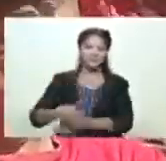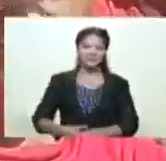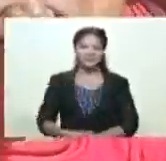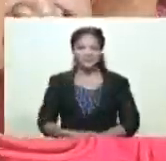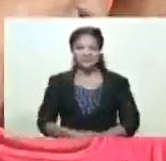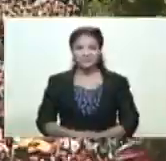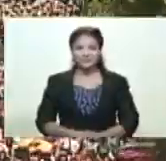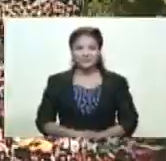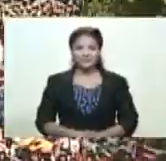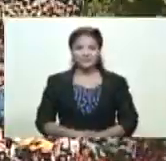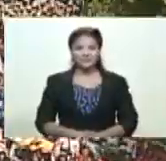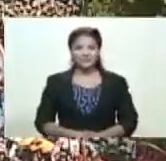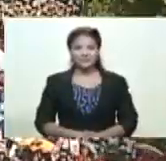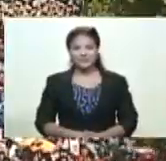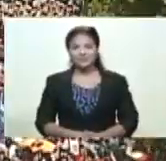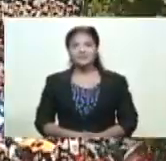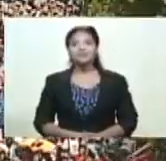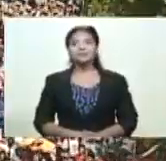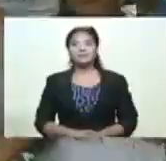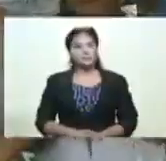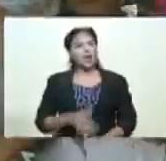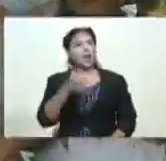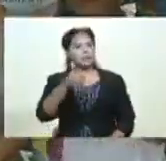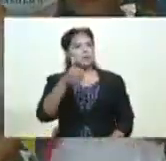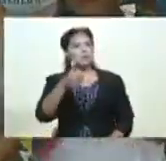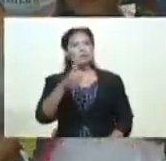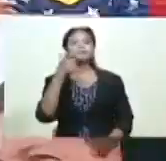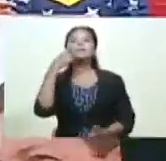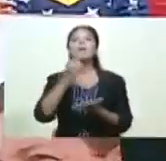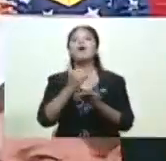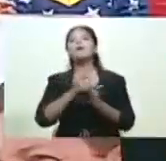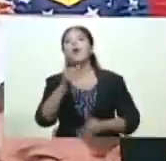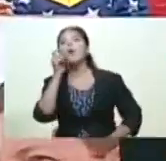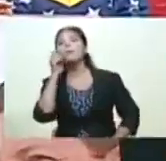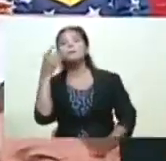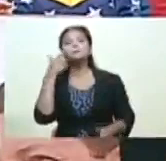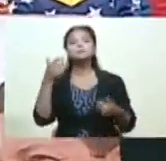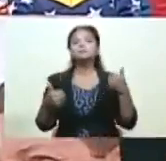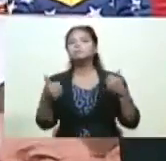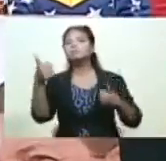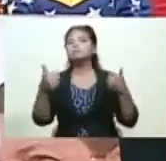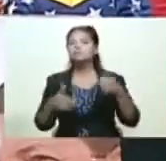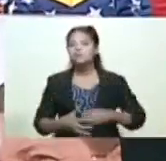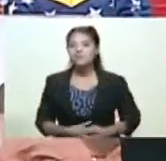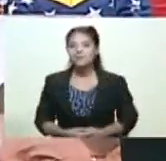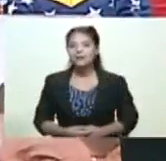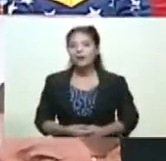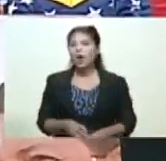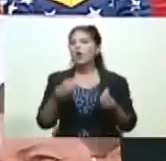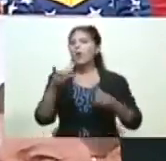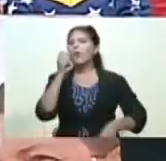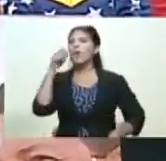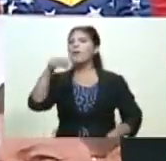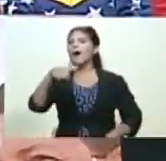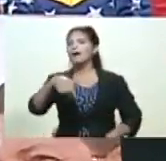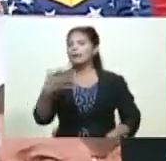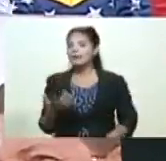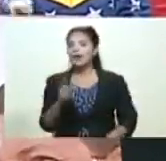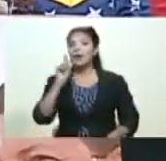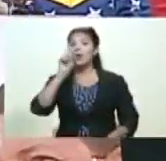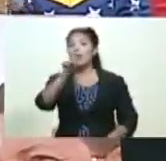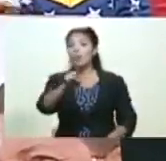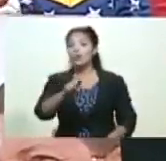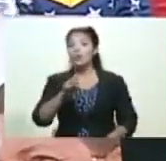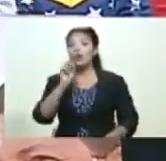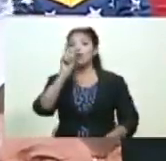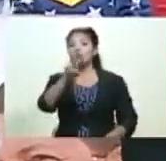Está bastante bien. Vamos a ver los hombres, pues. ¿Cómo estamos los hombres aquí? A la una,